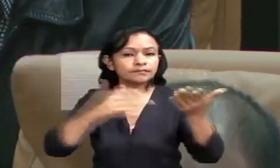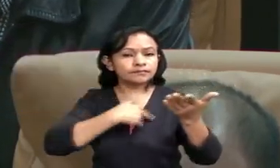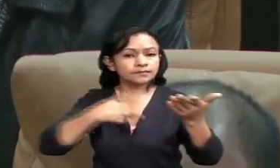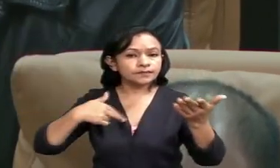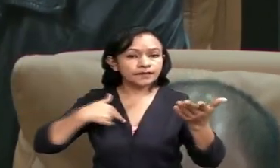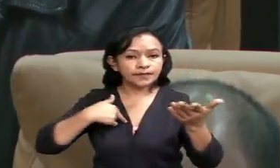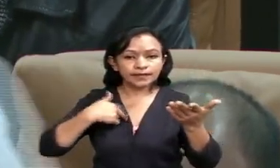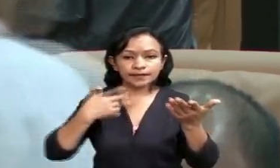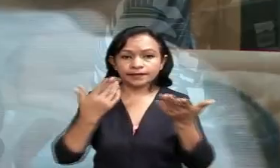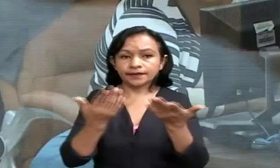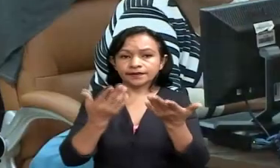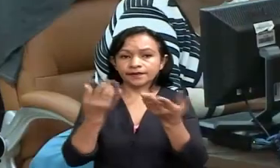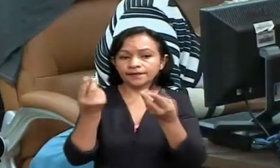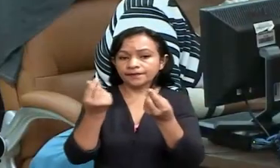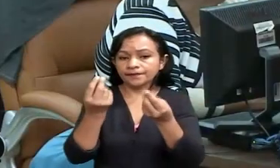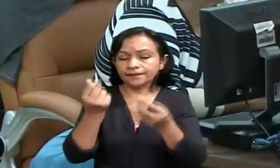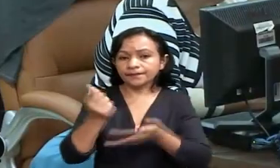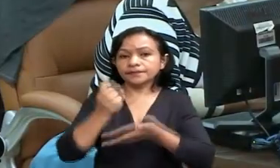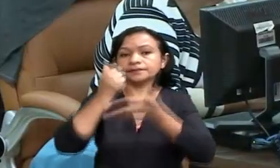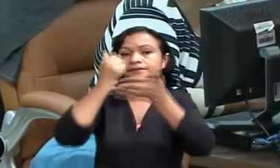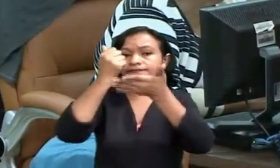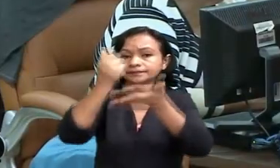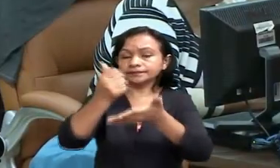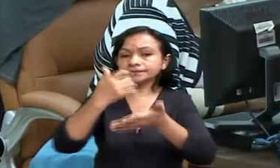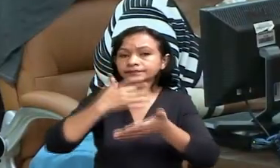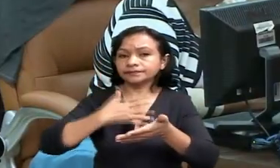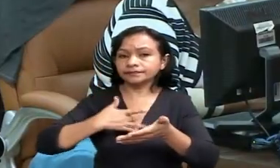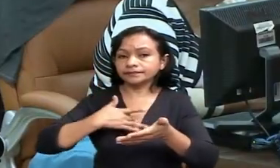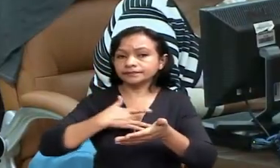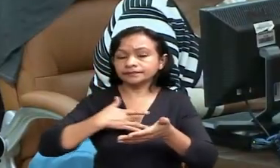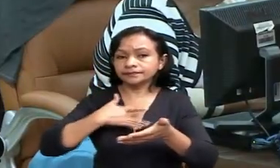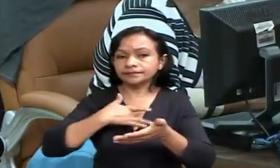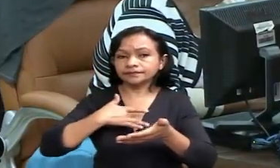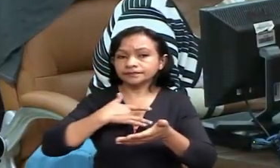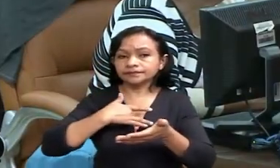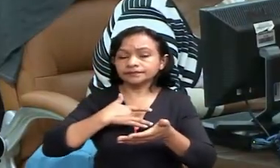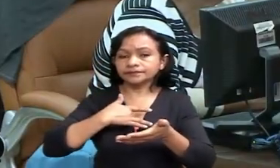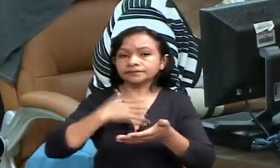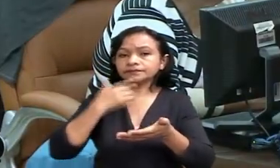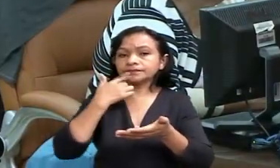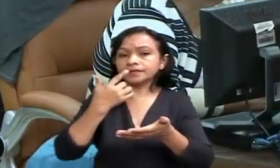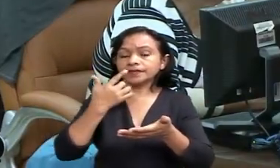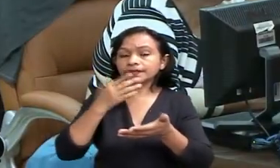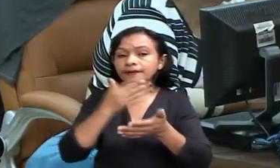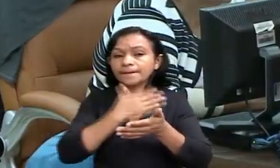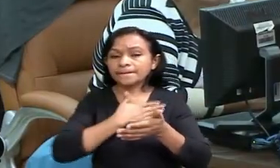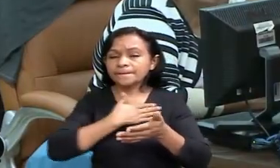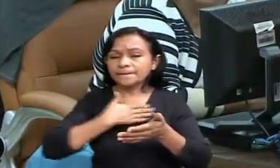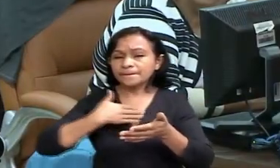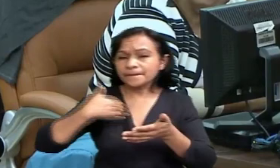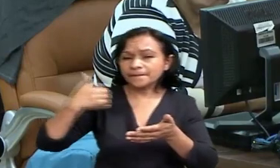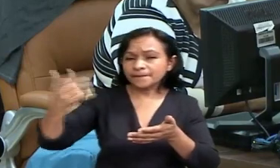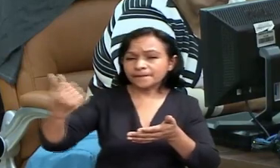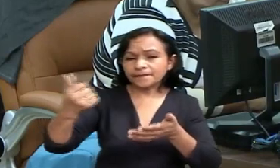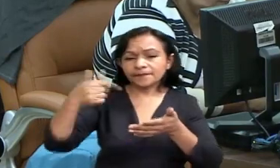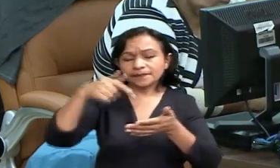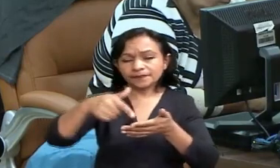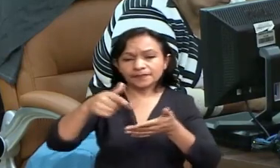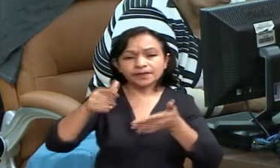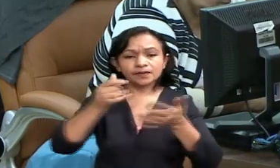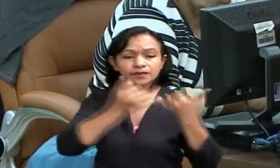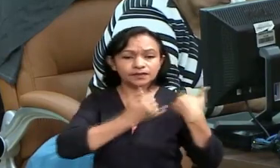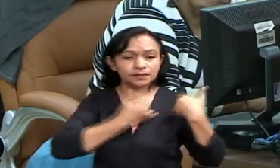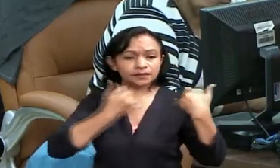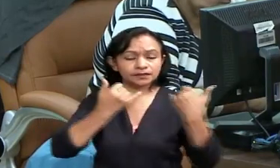garantizar recursos necesarios para el fortalecimiento de nuestro